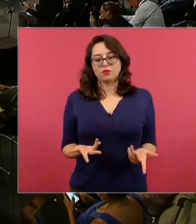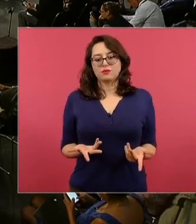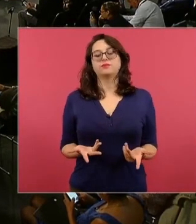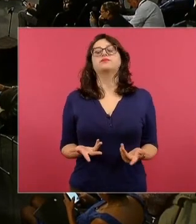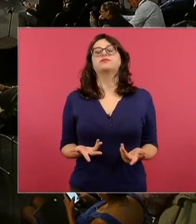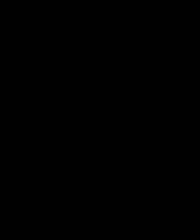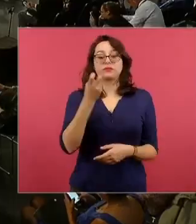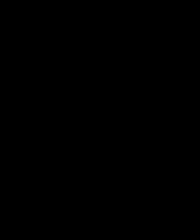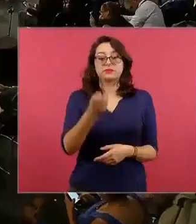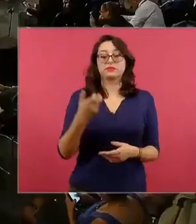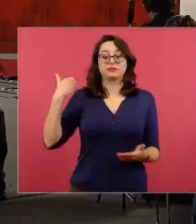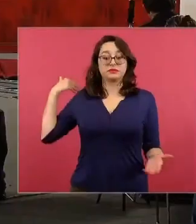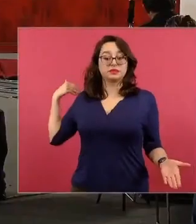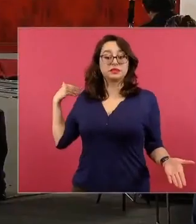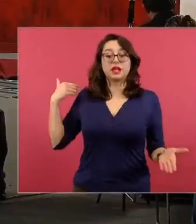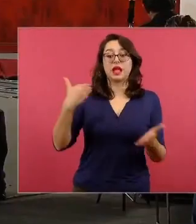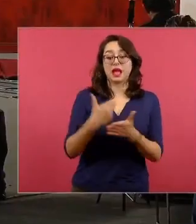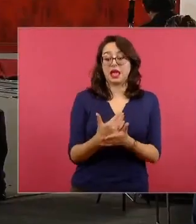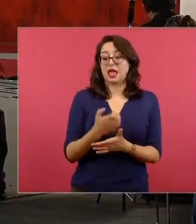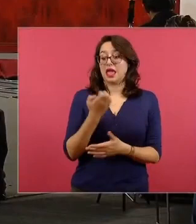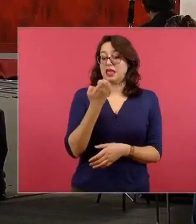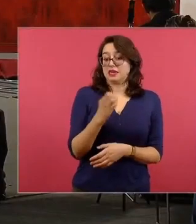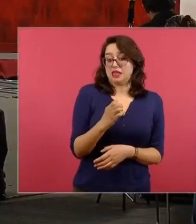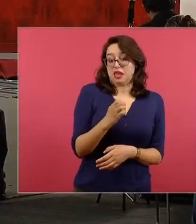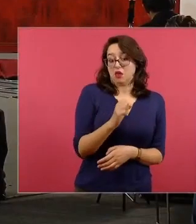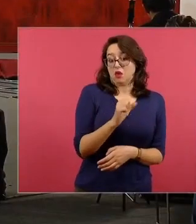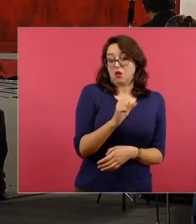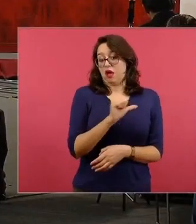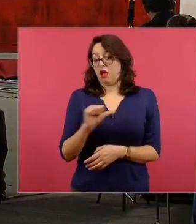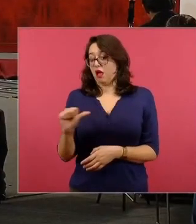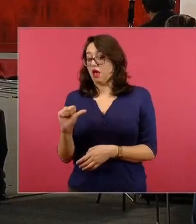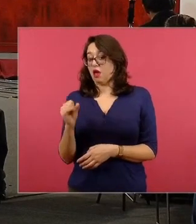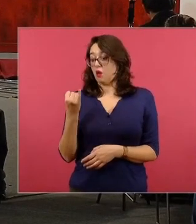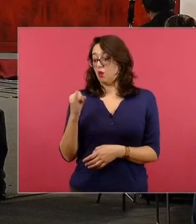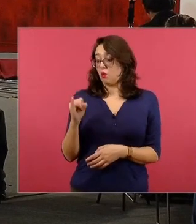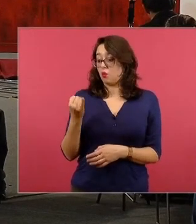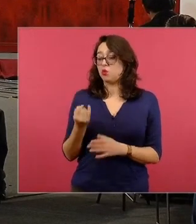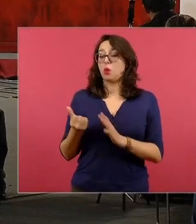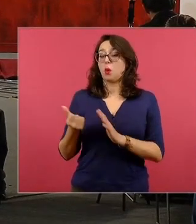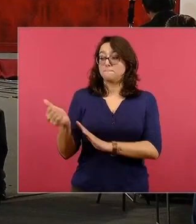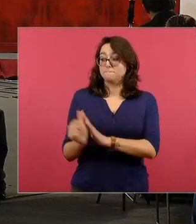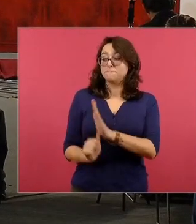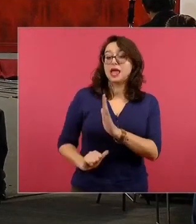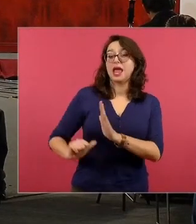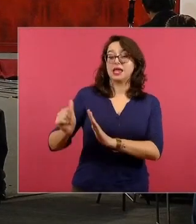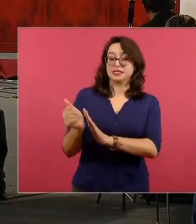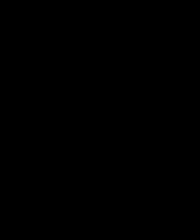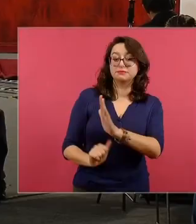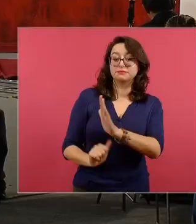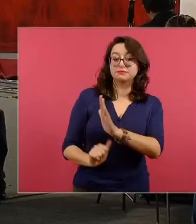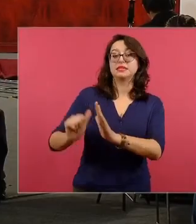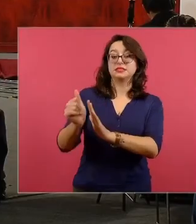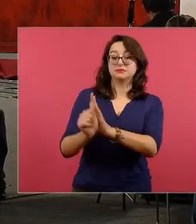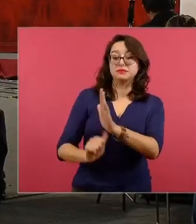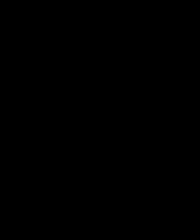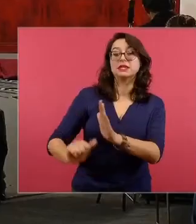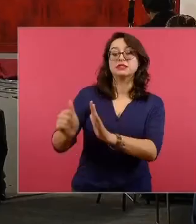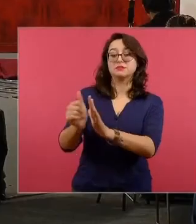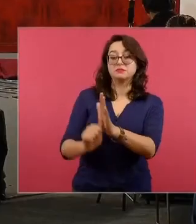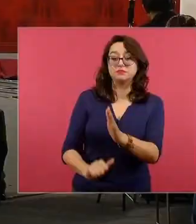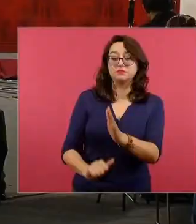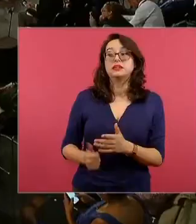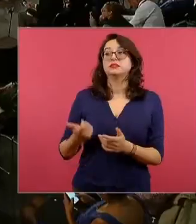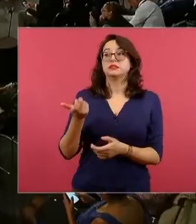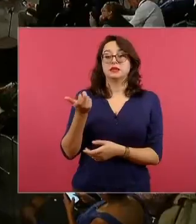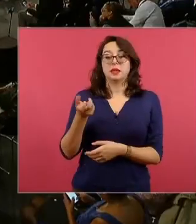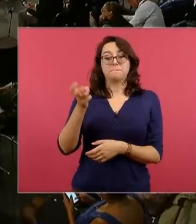relatado la maestra Leticia, desde enero a junio los maestros han trabajado en colectivo en sus